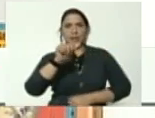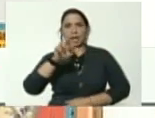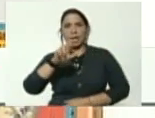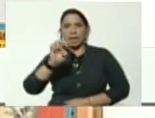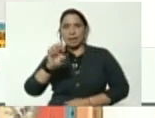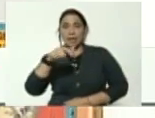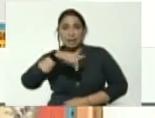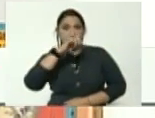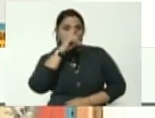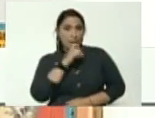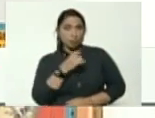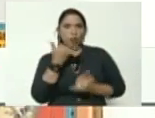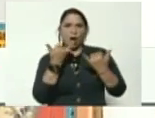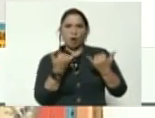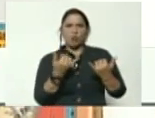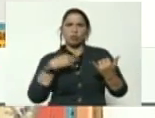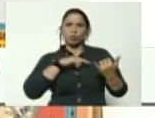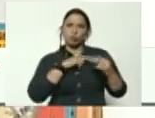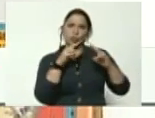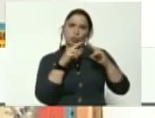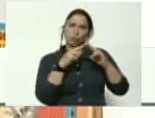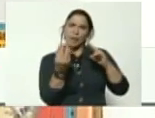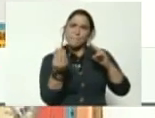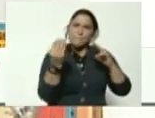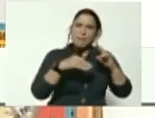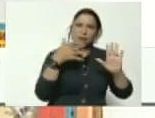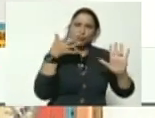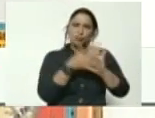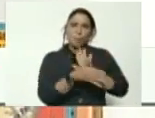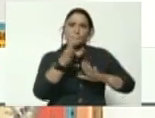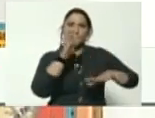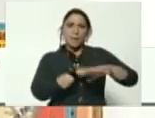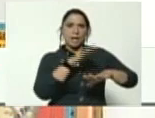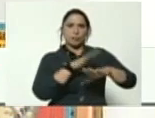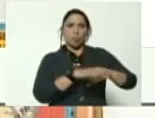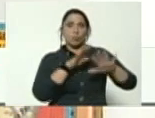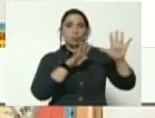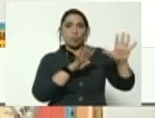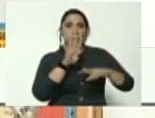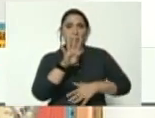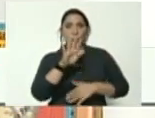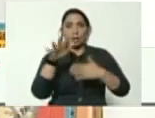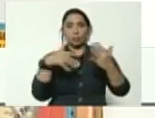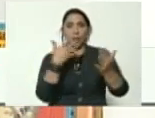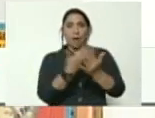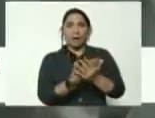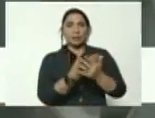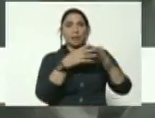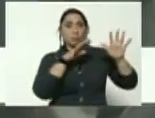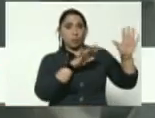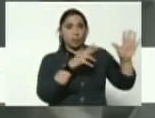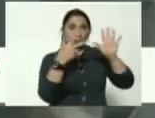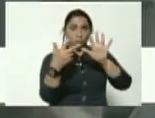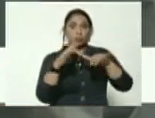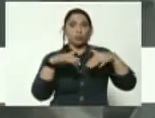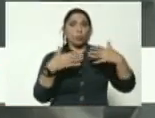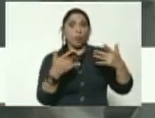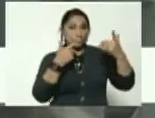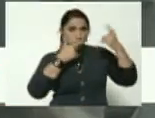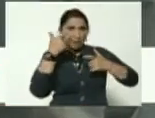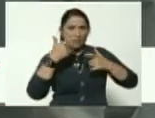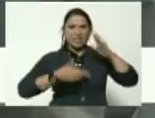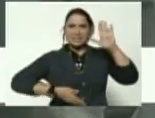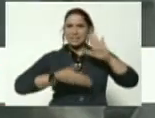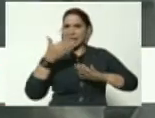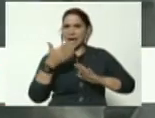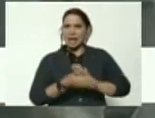año pues nos corresponde conocer un poco más de lo que pasó del 94 al 98, cuando el comandante Chávez sale